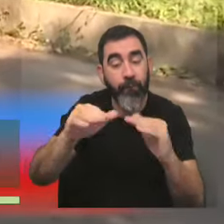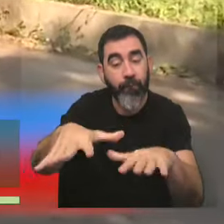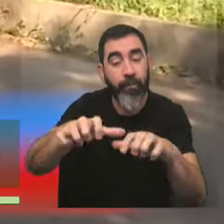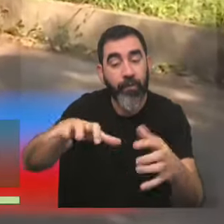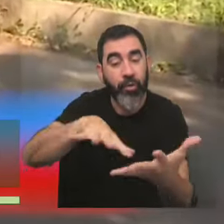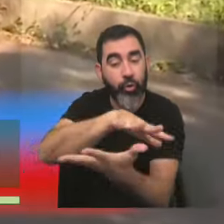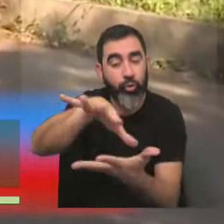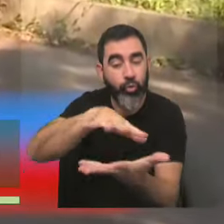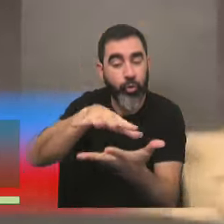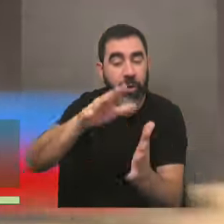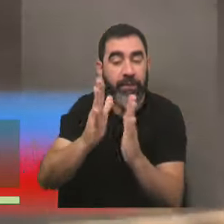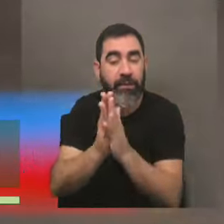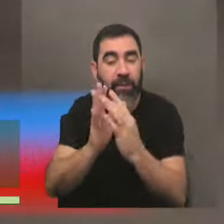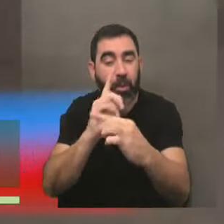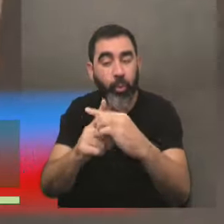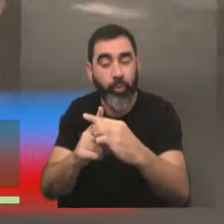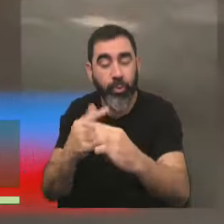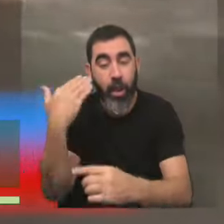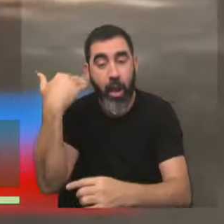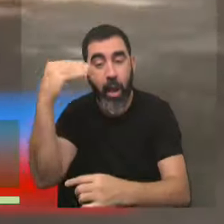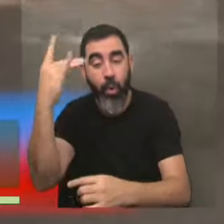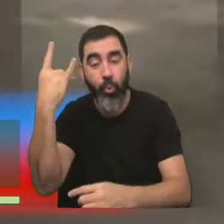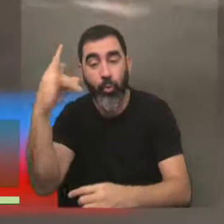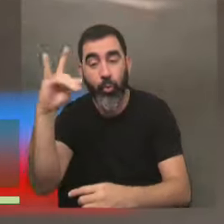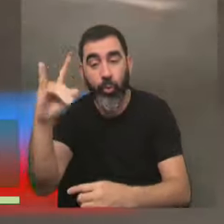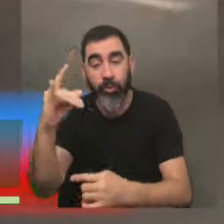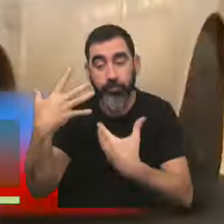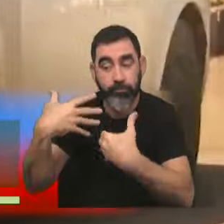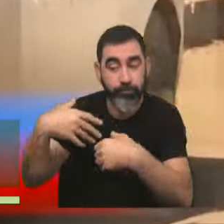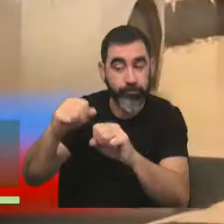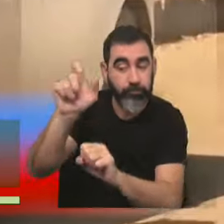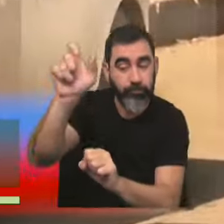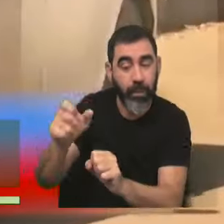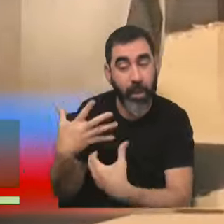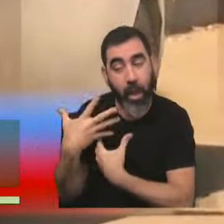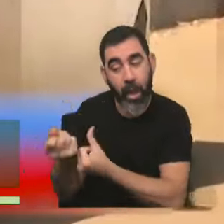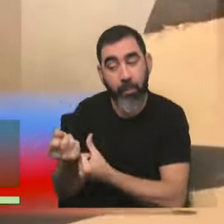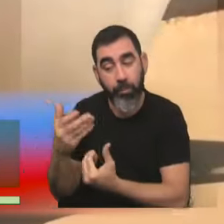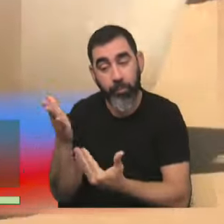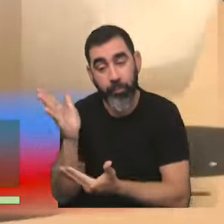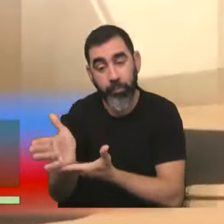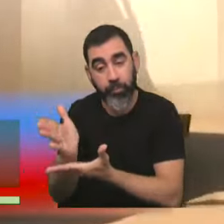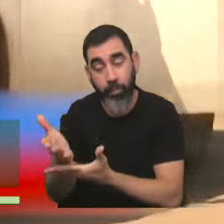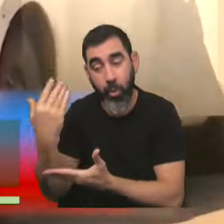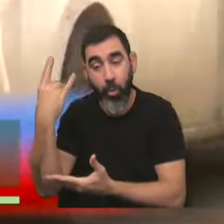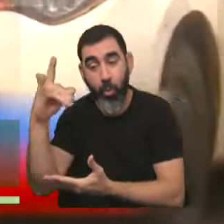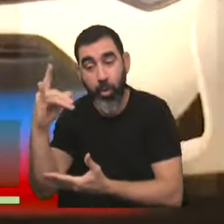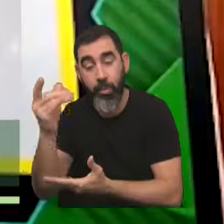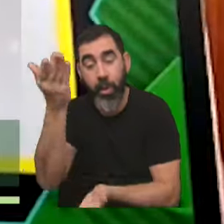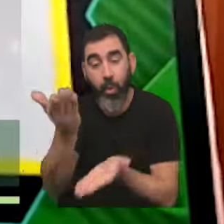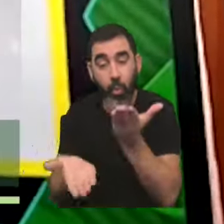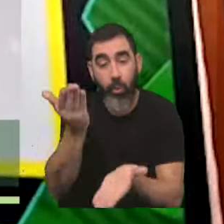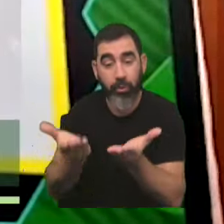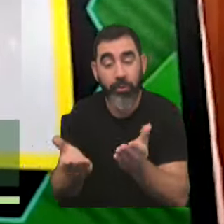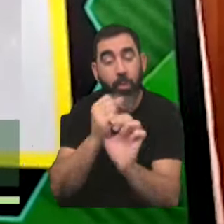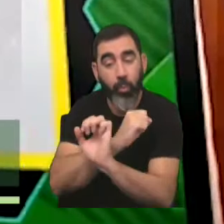Residencial de Santa Cruz si bien las autoridades bolivi lo identifican como la mano derecha del narco uruguayo en Bolivia la justicia de ese país le fue